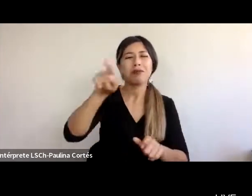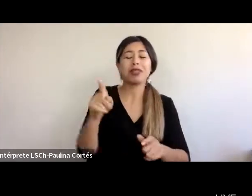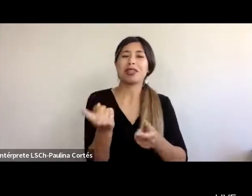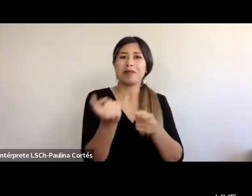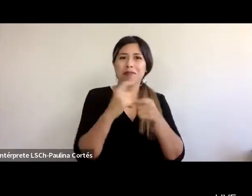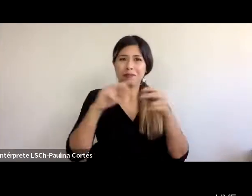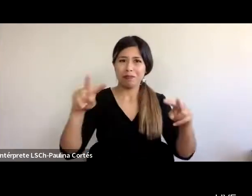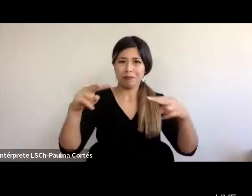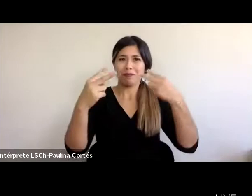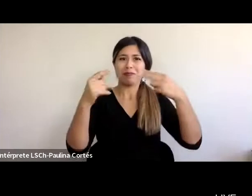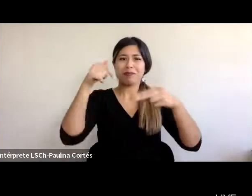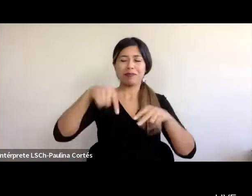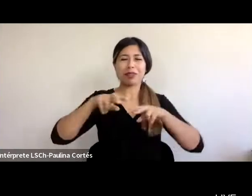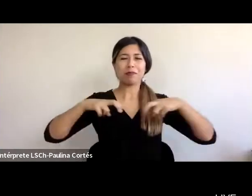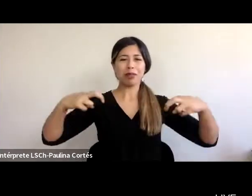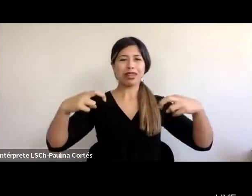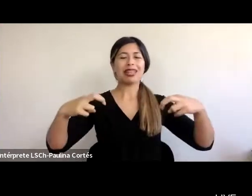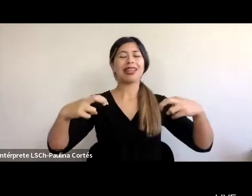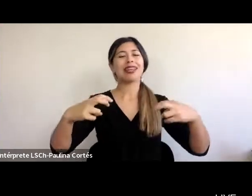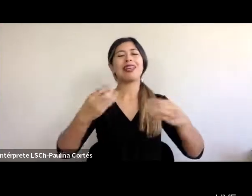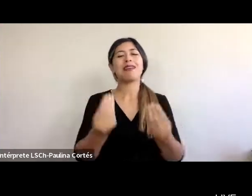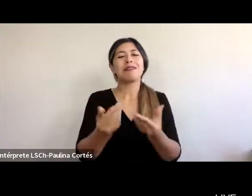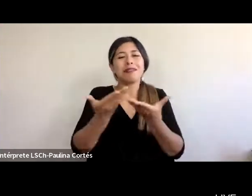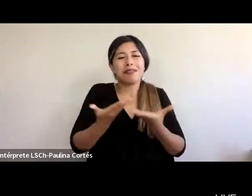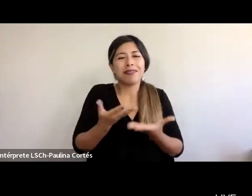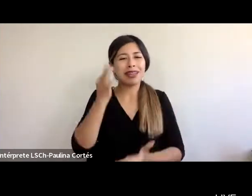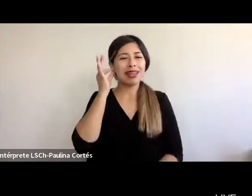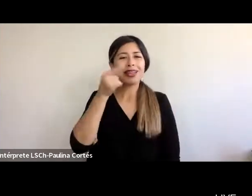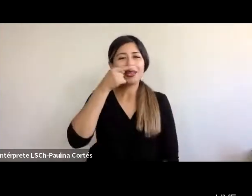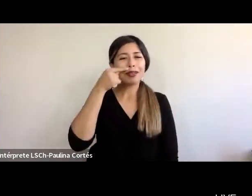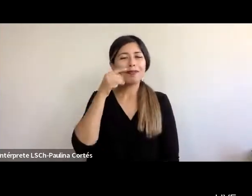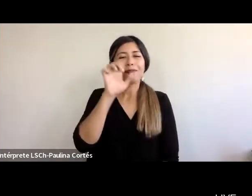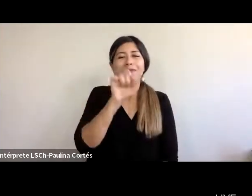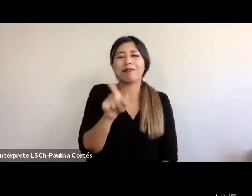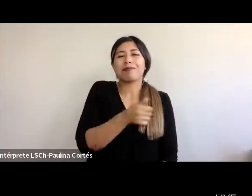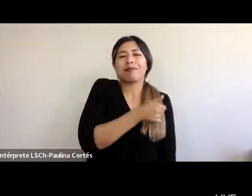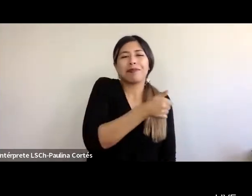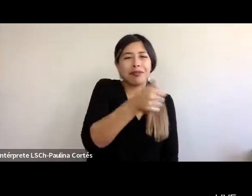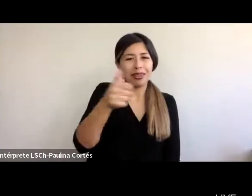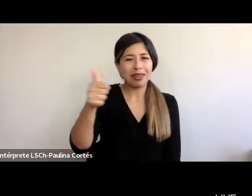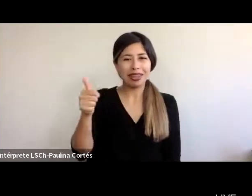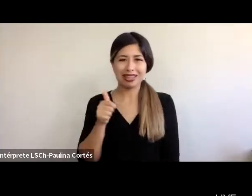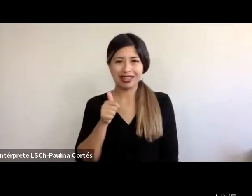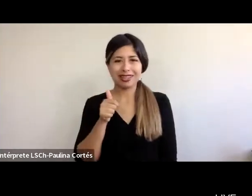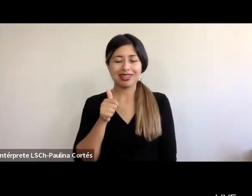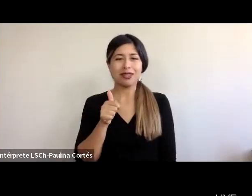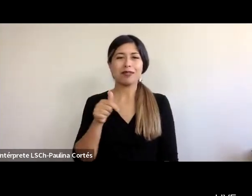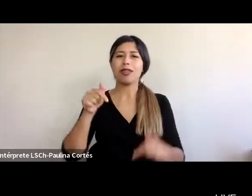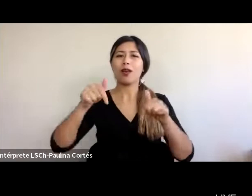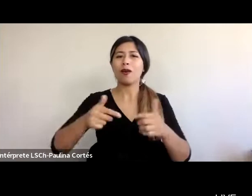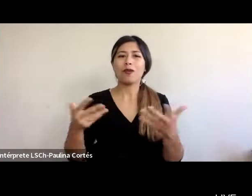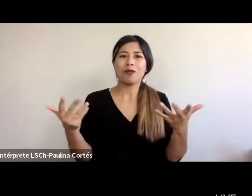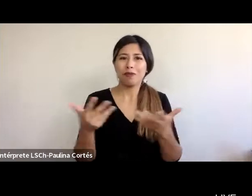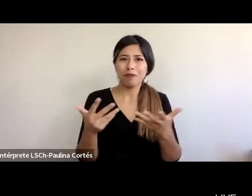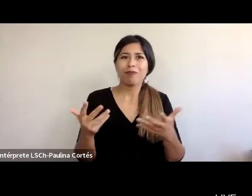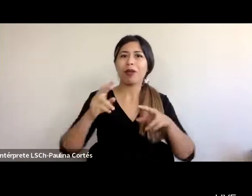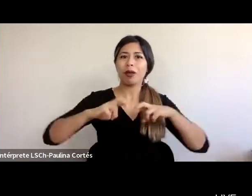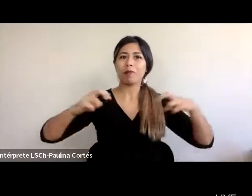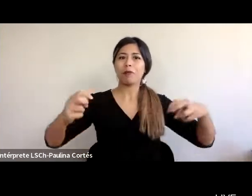panel. Bienvenidas, bienvenidos y bienvenides todes. Hoy día tenemos un panel